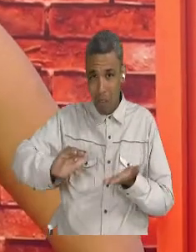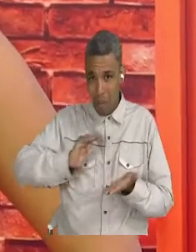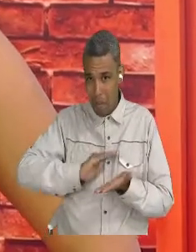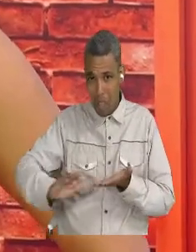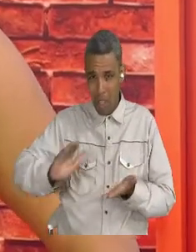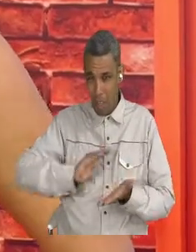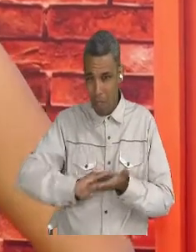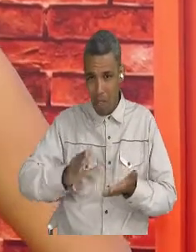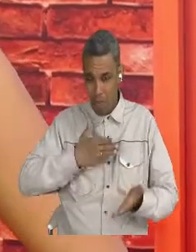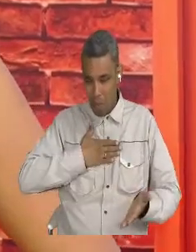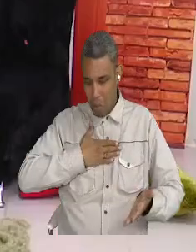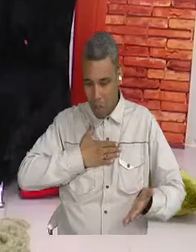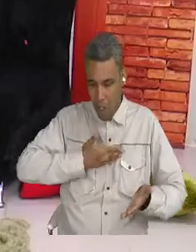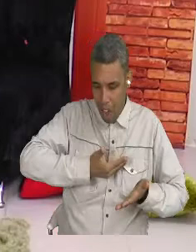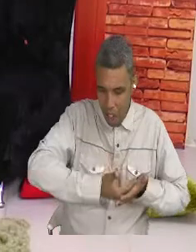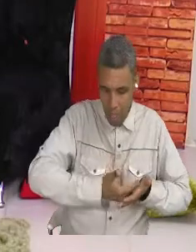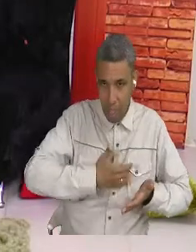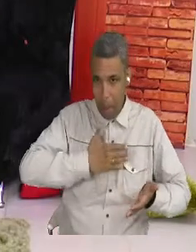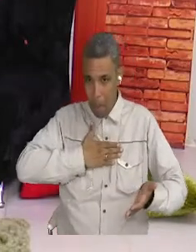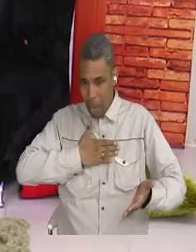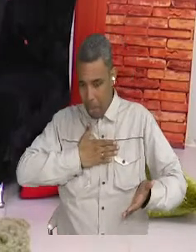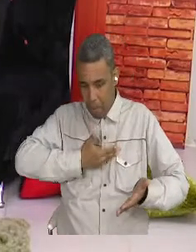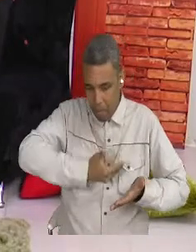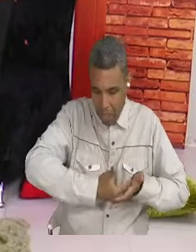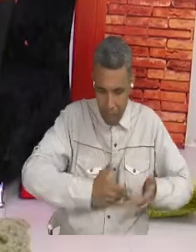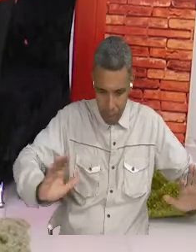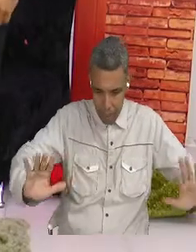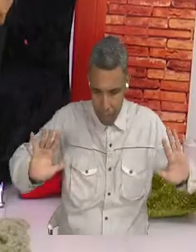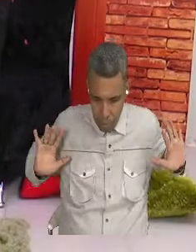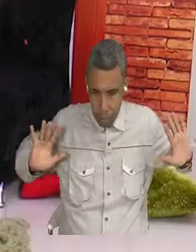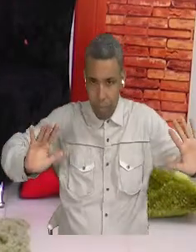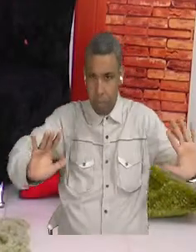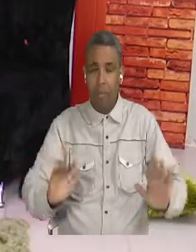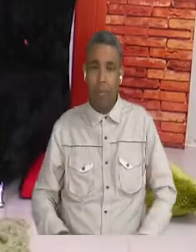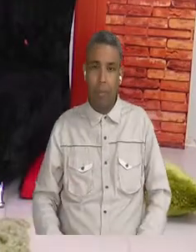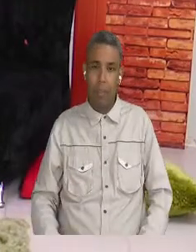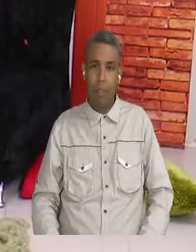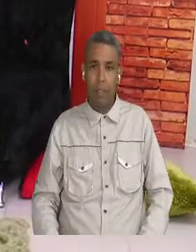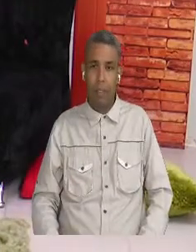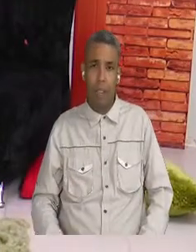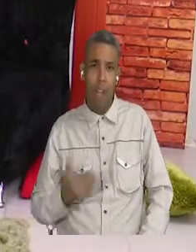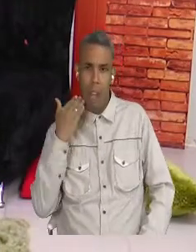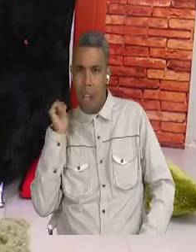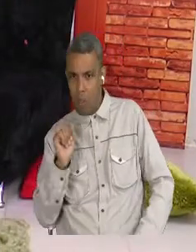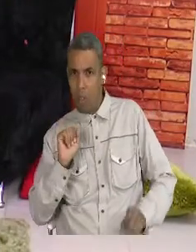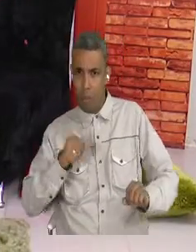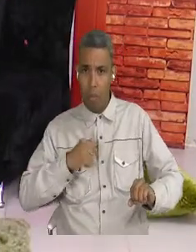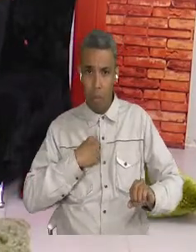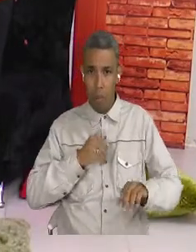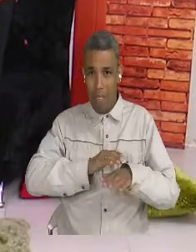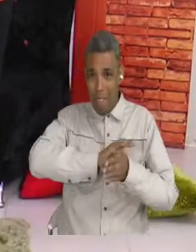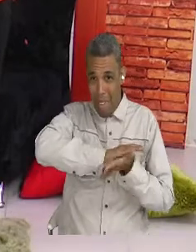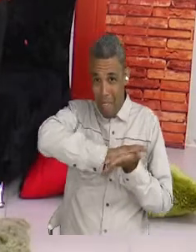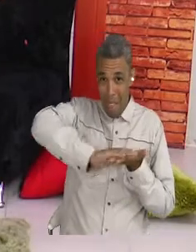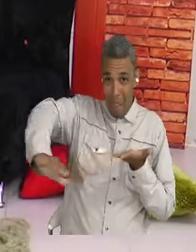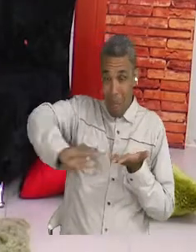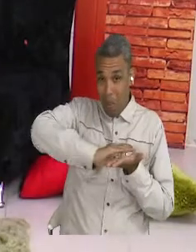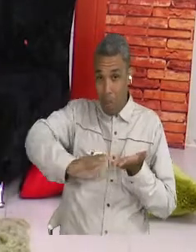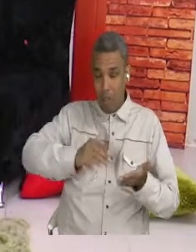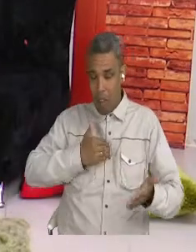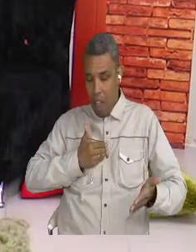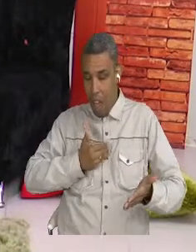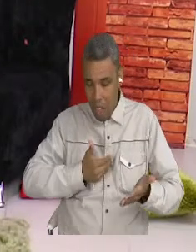fueron las sentadillas, un ejercicio de tren medio que fueron las planchas y un ejercicio que fue el tren superior que fueron flexiones. Ahora vamos